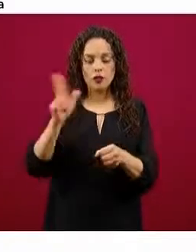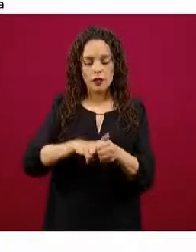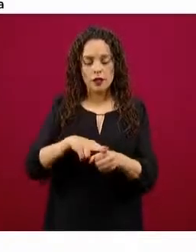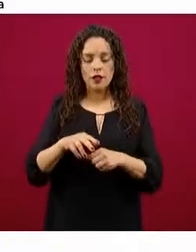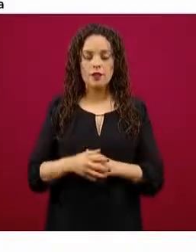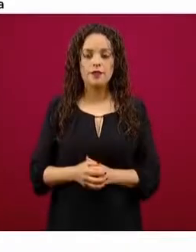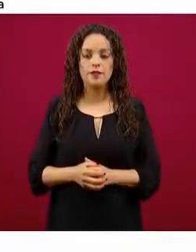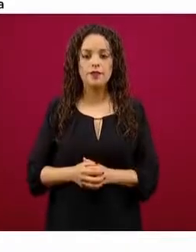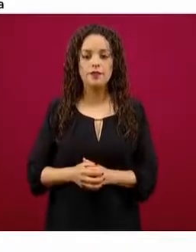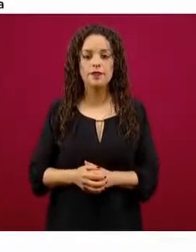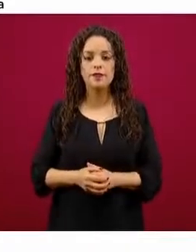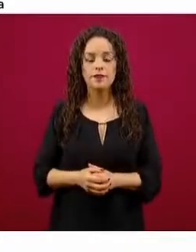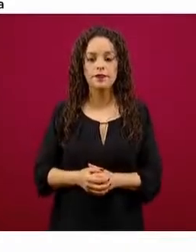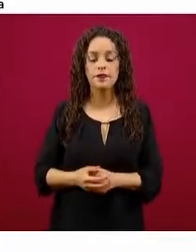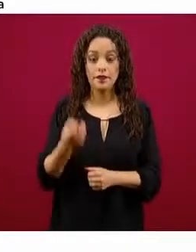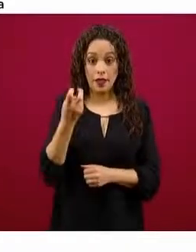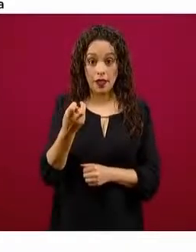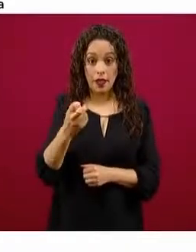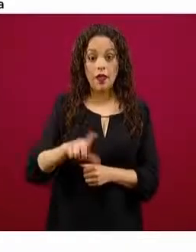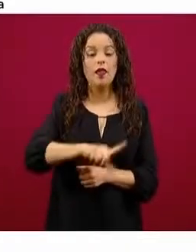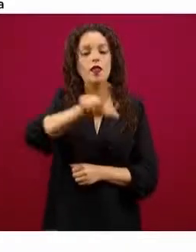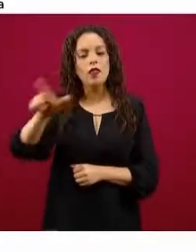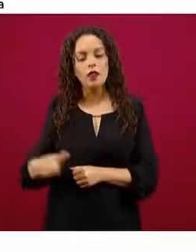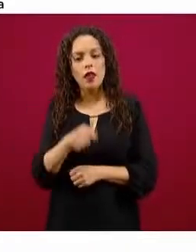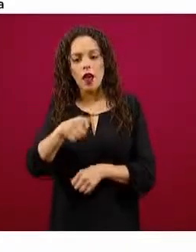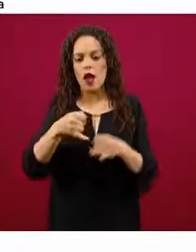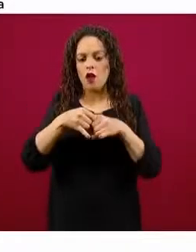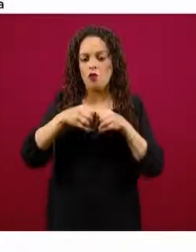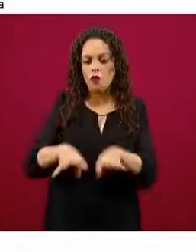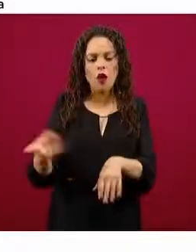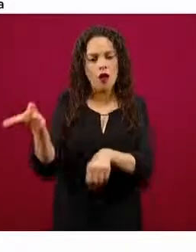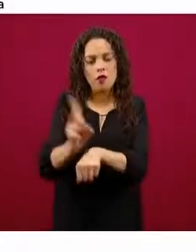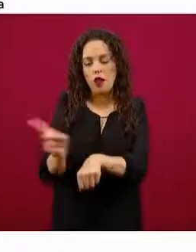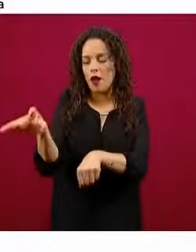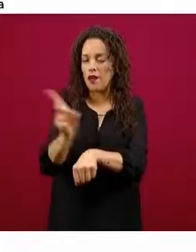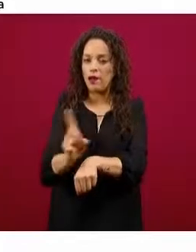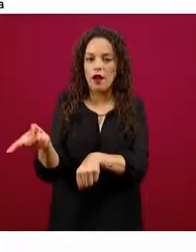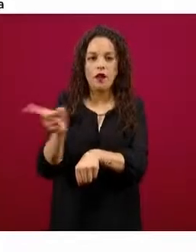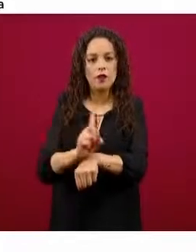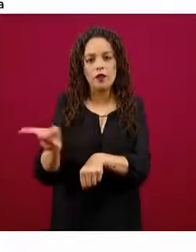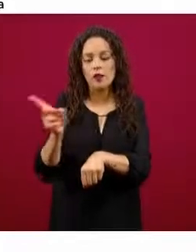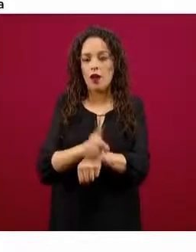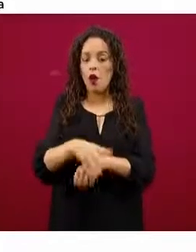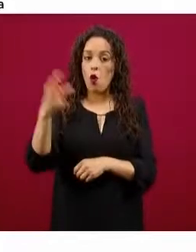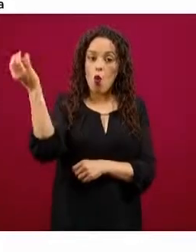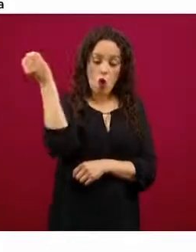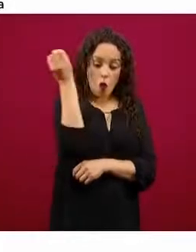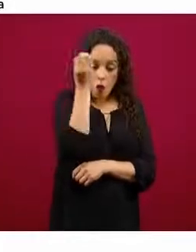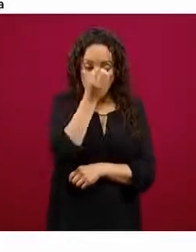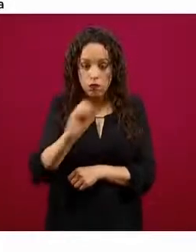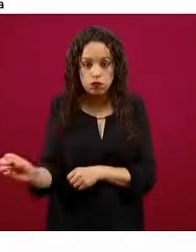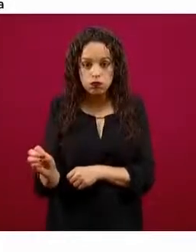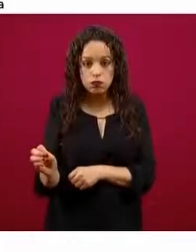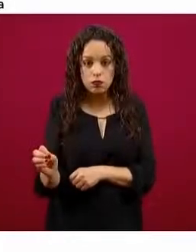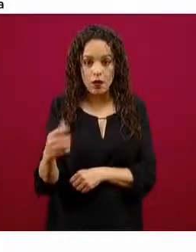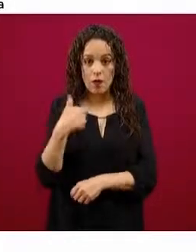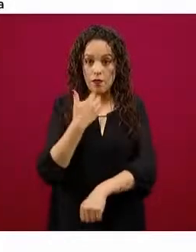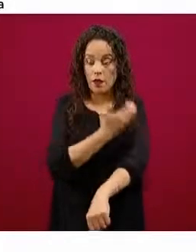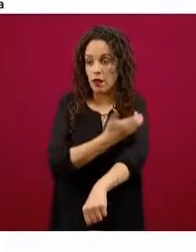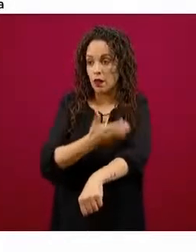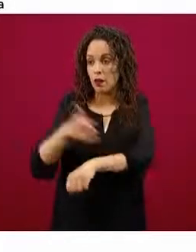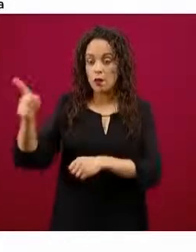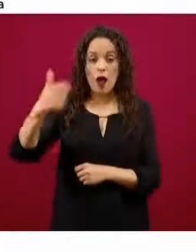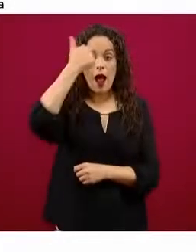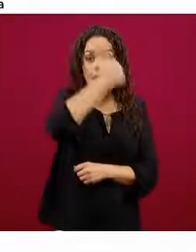Y bueno, de entonces estaba la información diaria, era es una obligación para mis compañeros de cada uno de